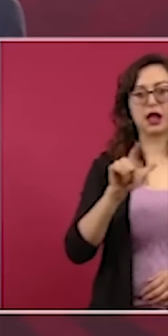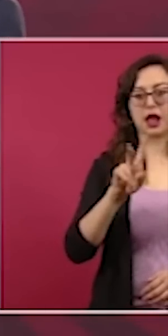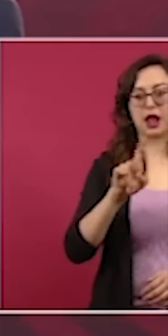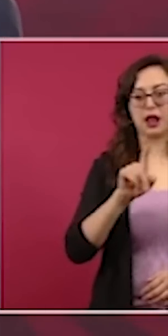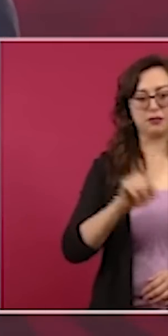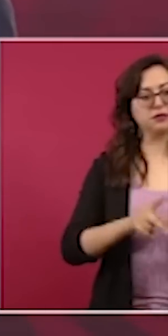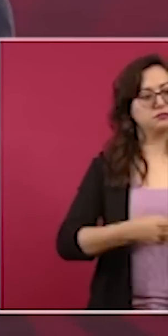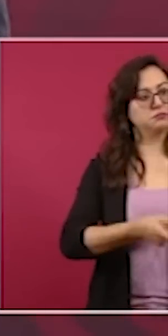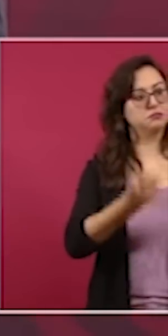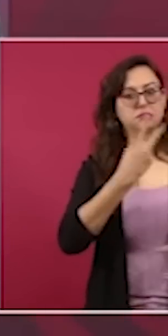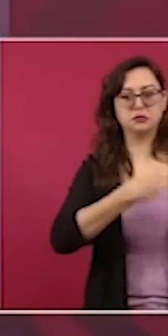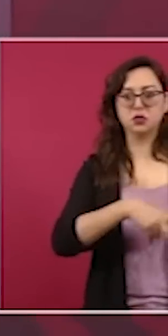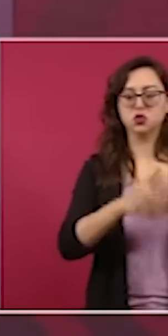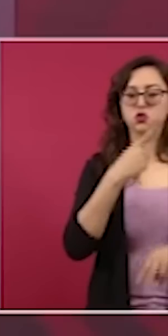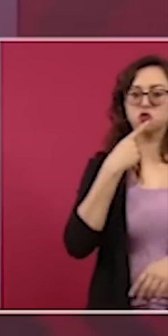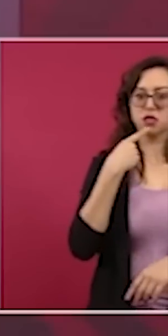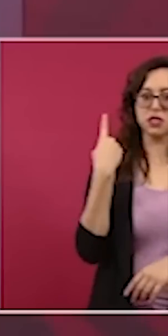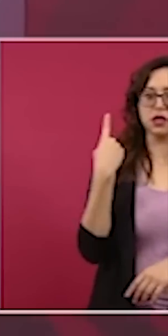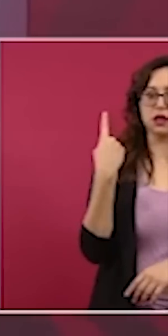porque se puso